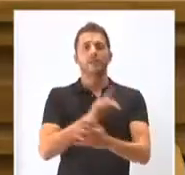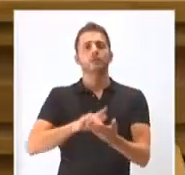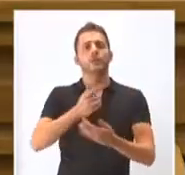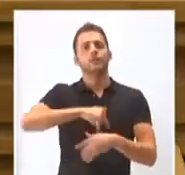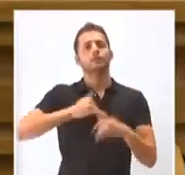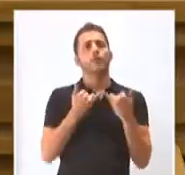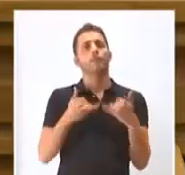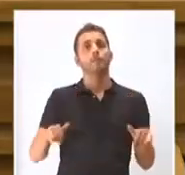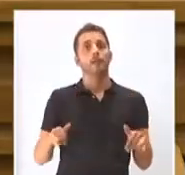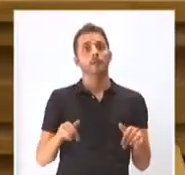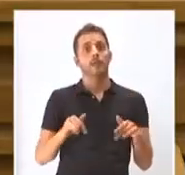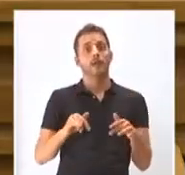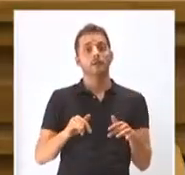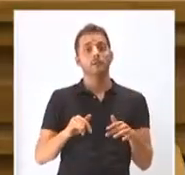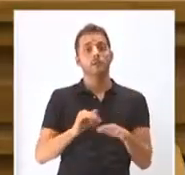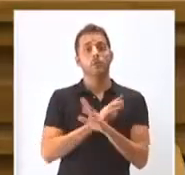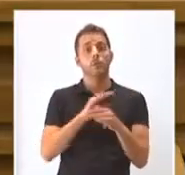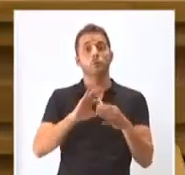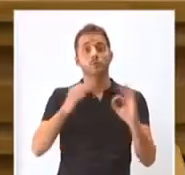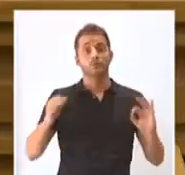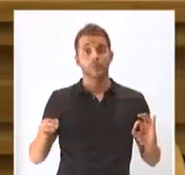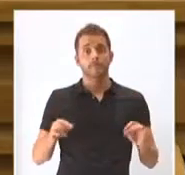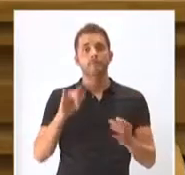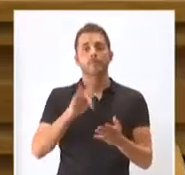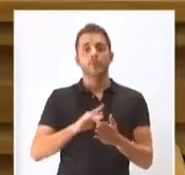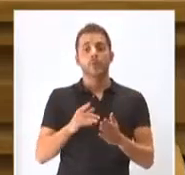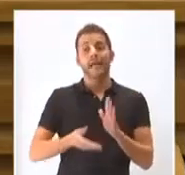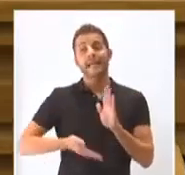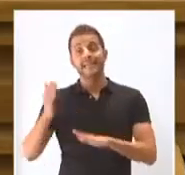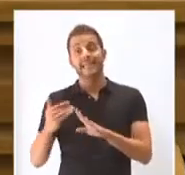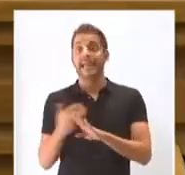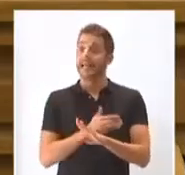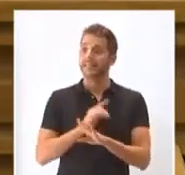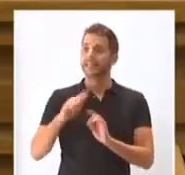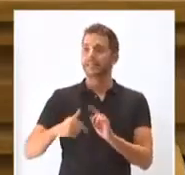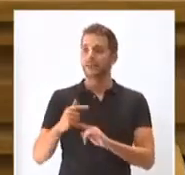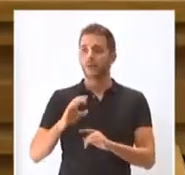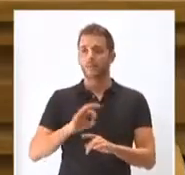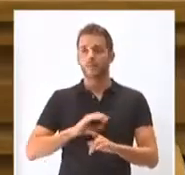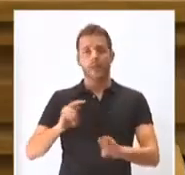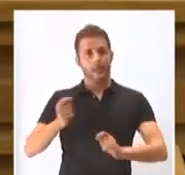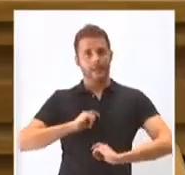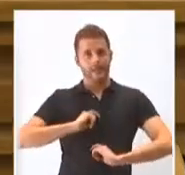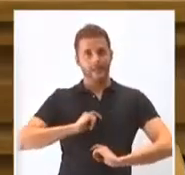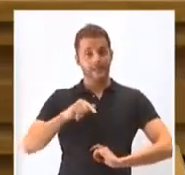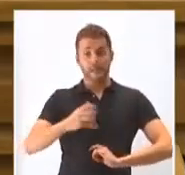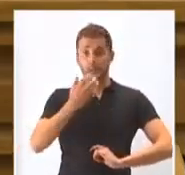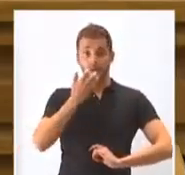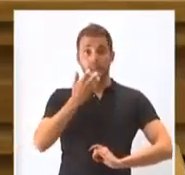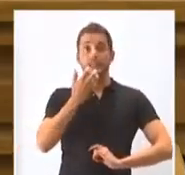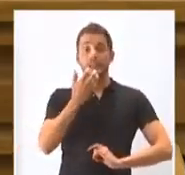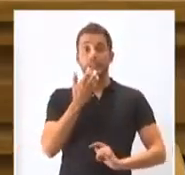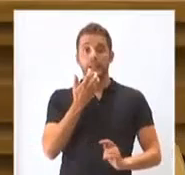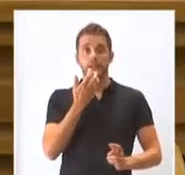olímpicos antes de irse y cuando vinieron con las medallas la verdad sea dicha es es que ese ejemplo es un ejemplo